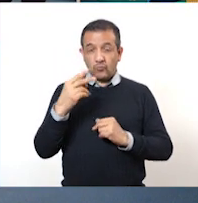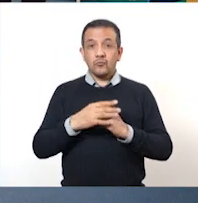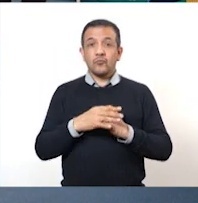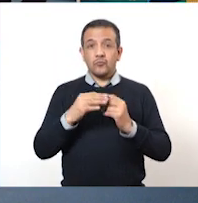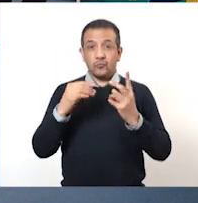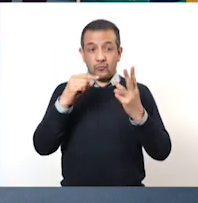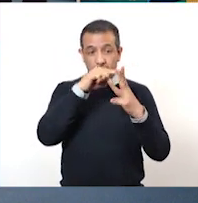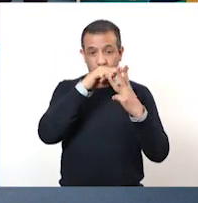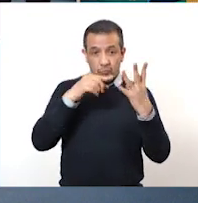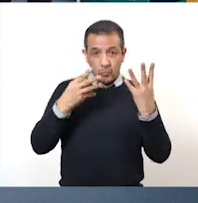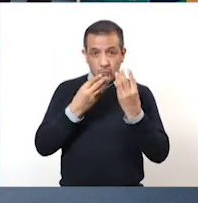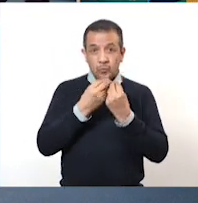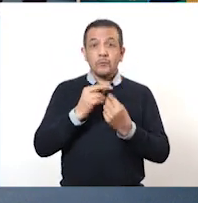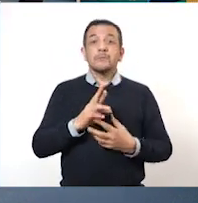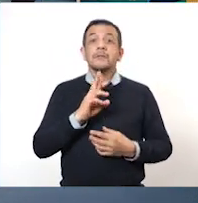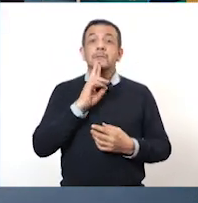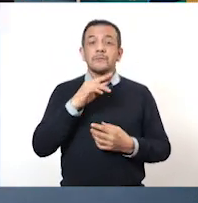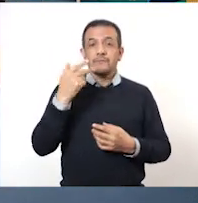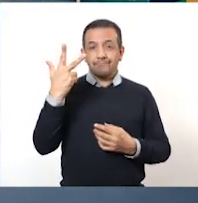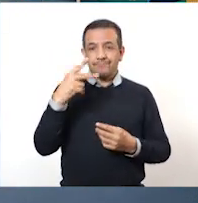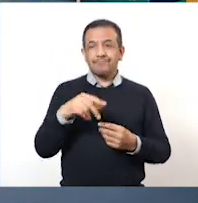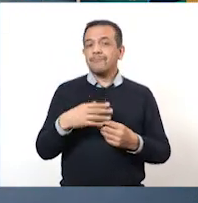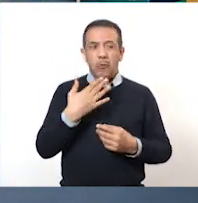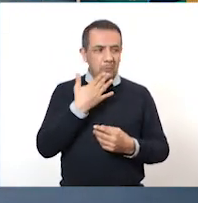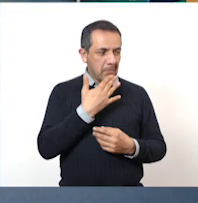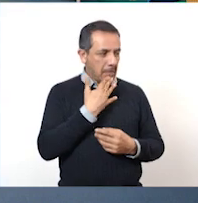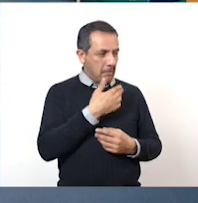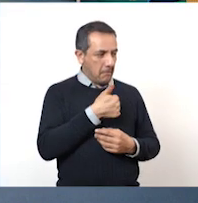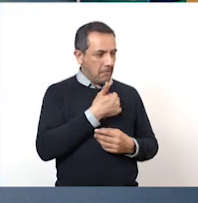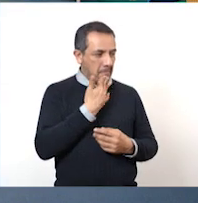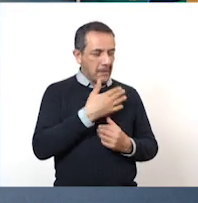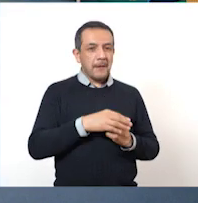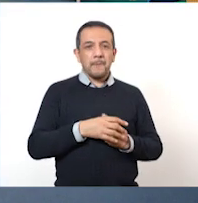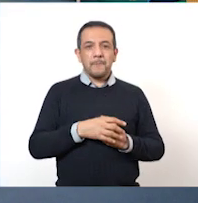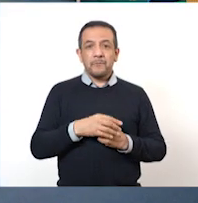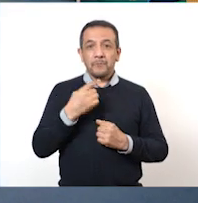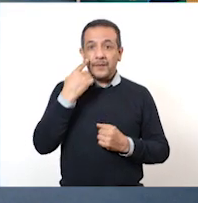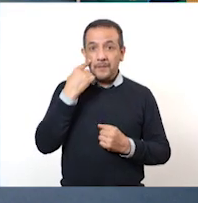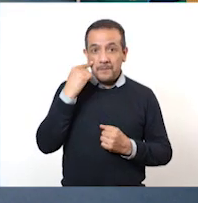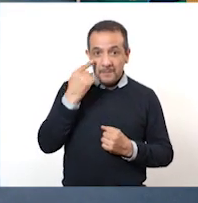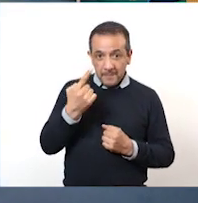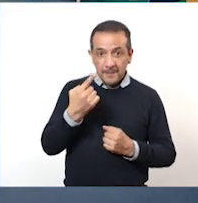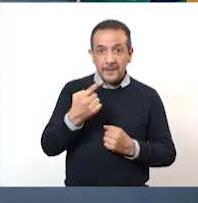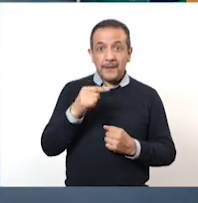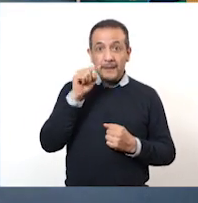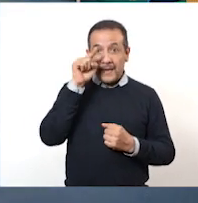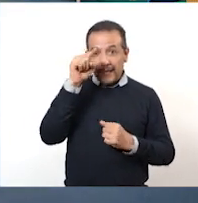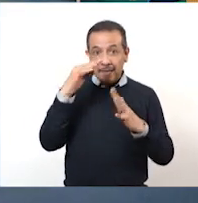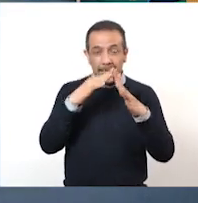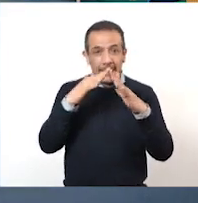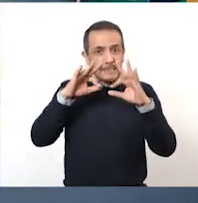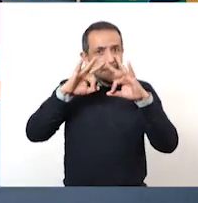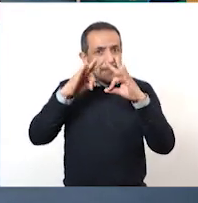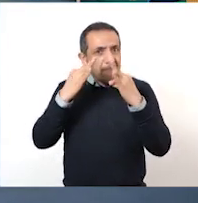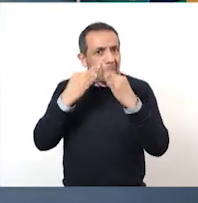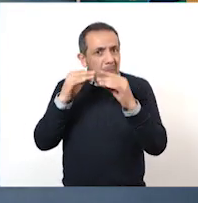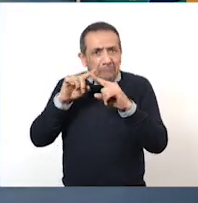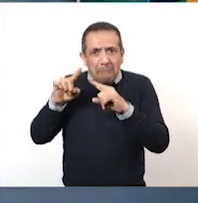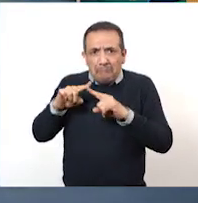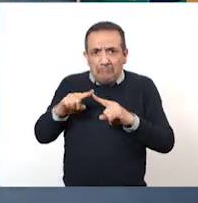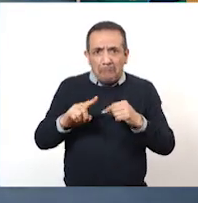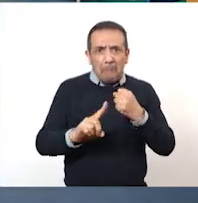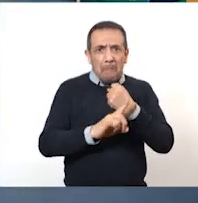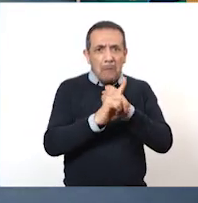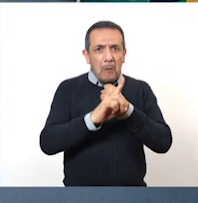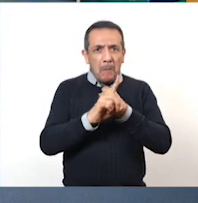3 por 2 más 2. Ahí está. Muy bien, muy bien, muy, muy bien. Miren, en casa, recuerden, hay muchas